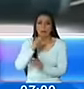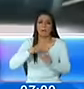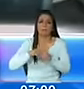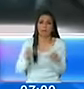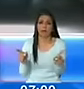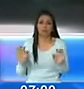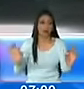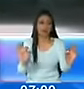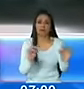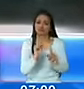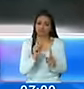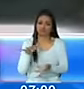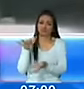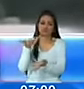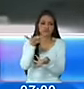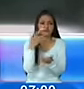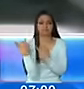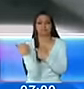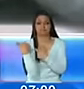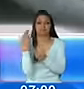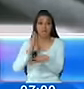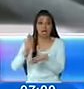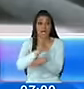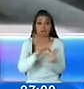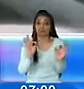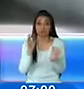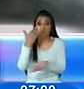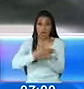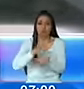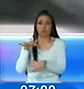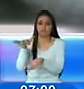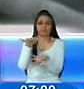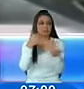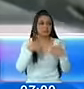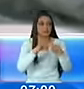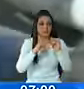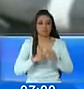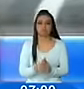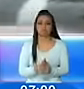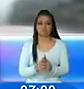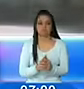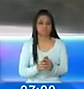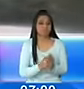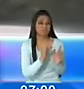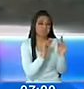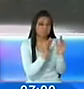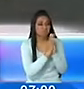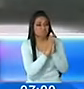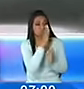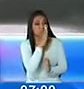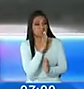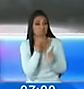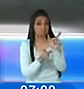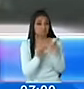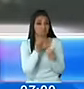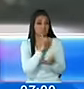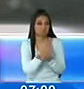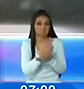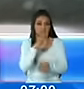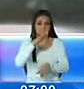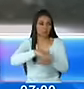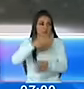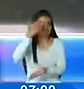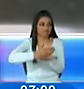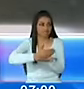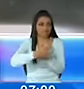para entregar el agua a los barrios que van a tener la suspensión de agua, ¿no? Se pide entonces un poquito de paciencia a la ciudadanía, pues por este corte el fin